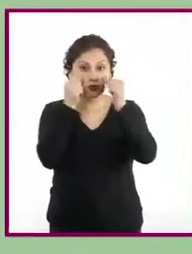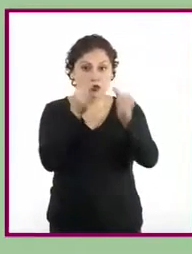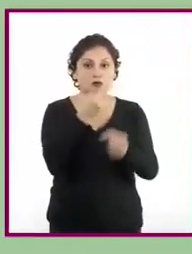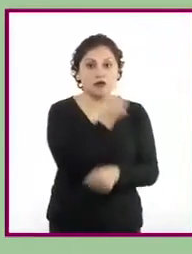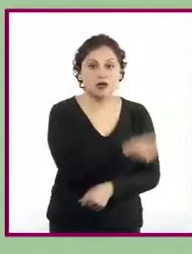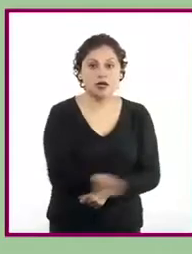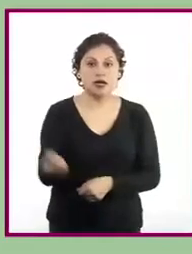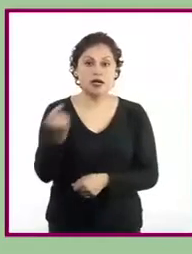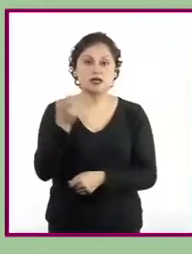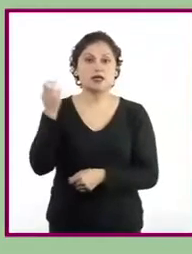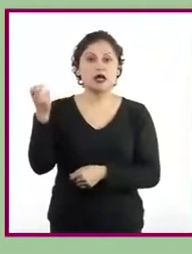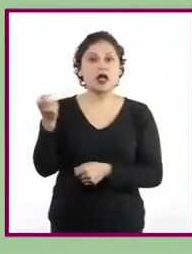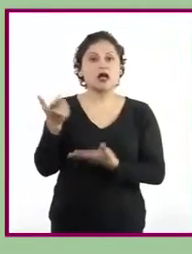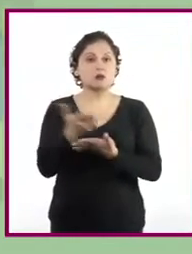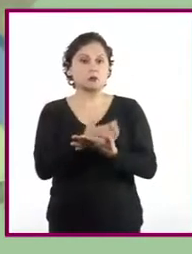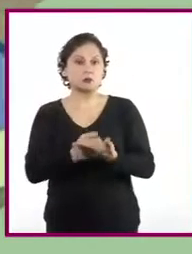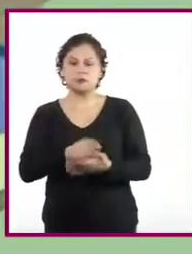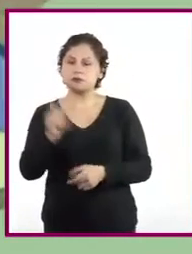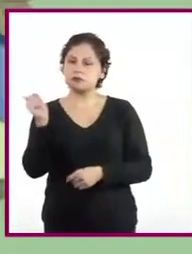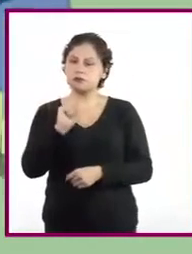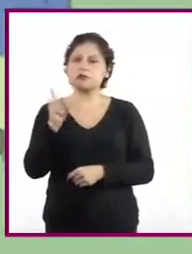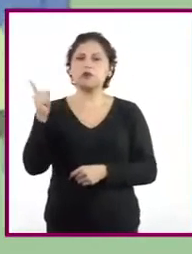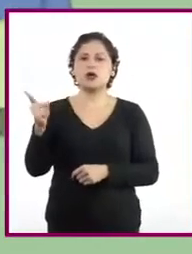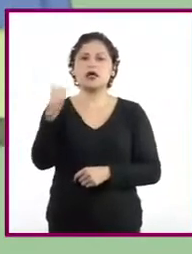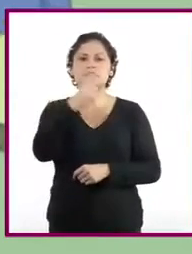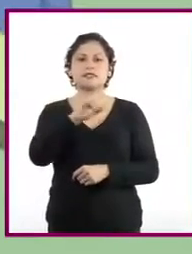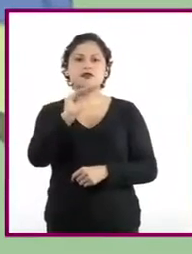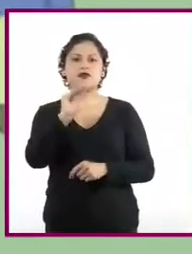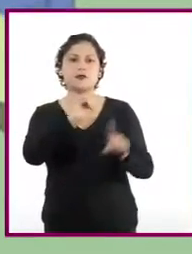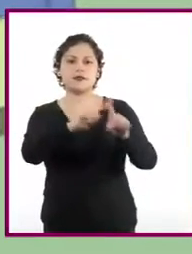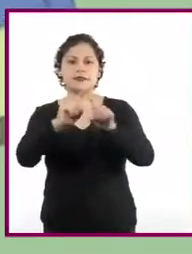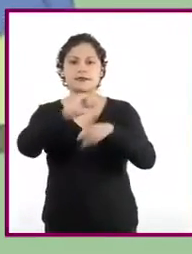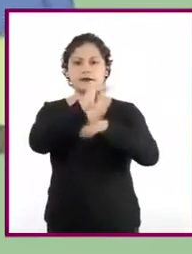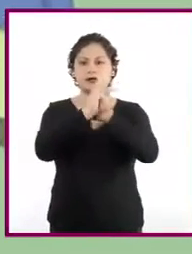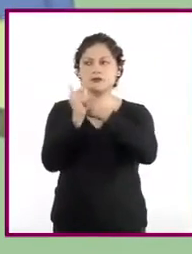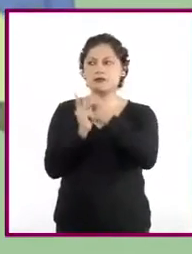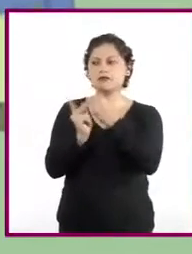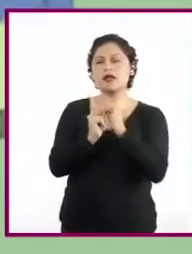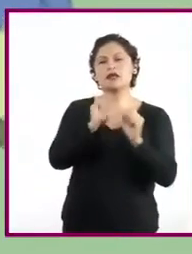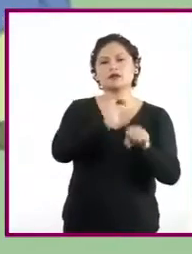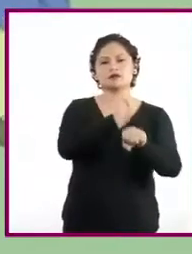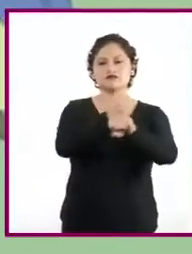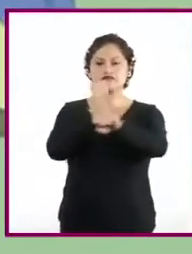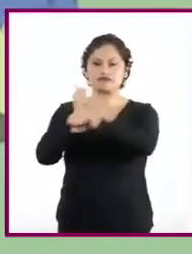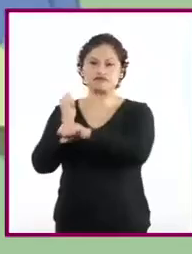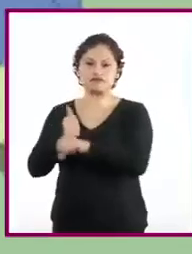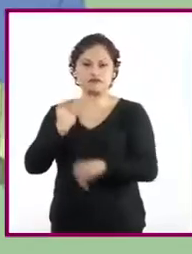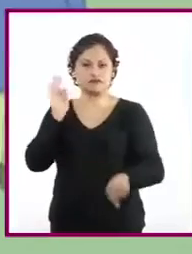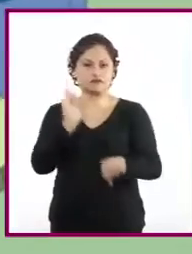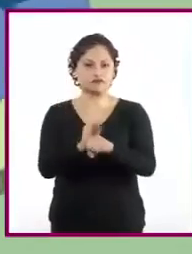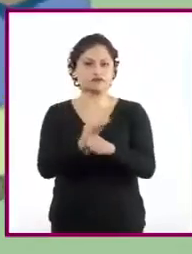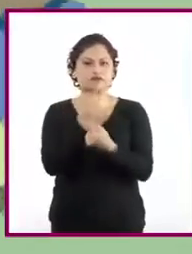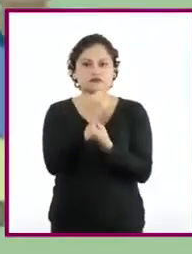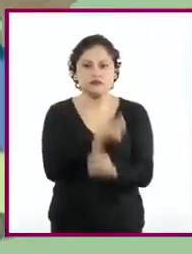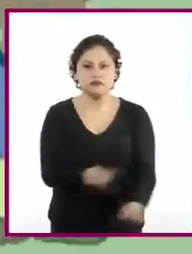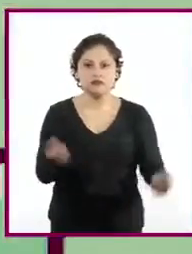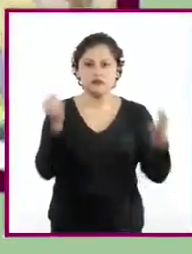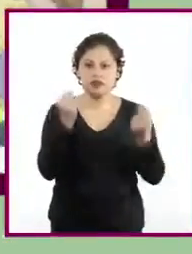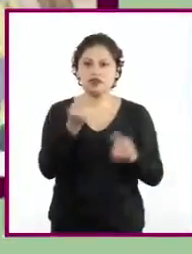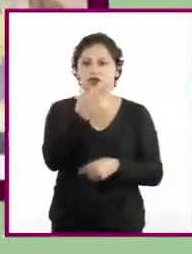de lucro que opera en más de 190 países con el objetivo de proteger los derechos humanos de todas las niñas y los